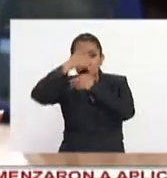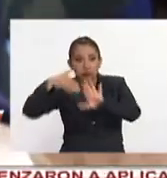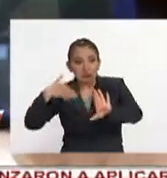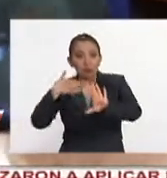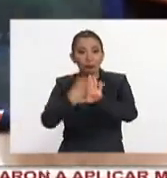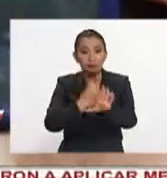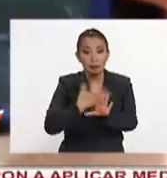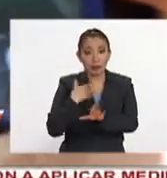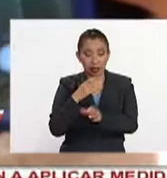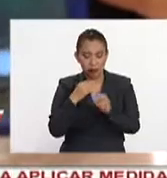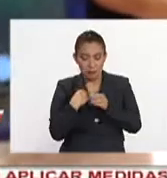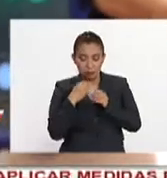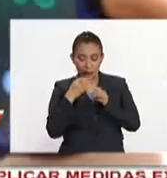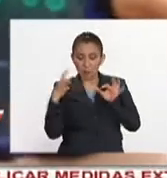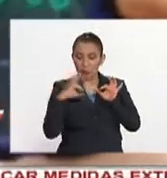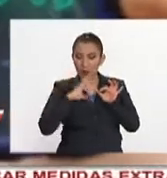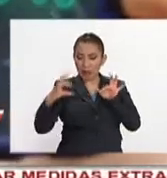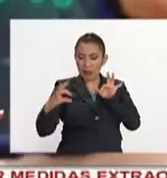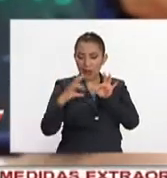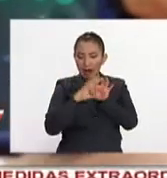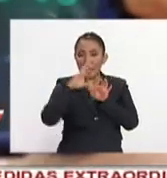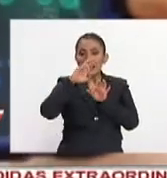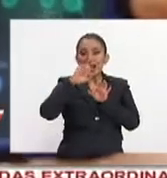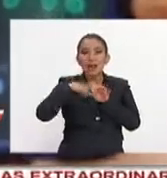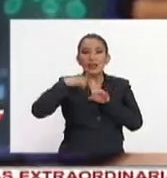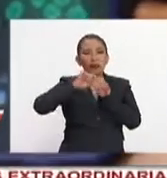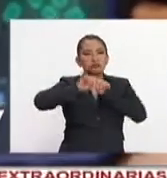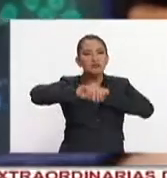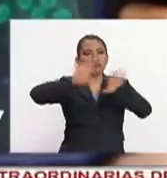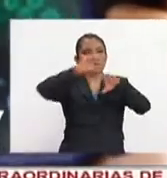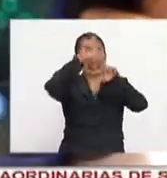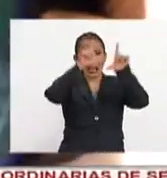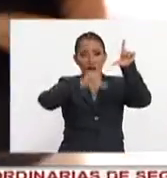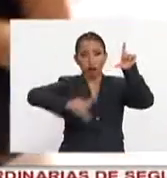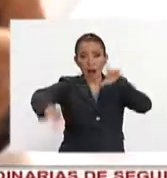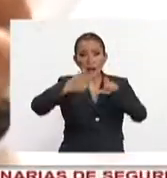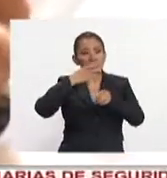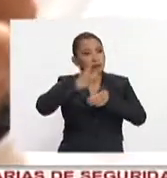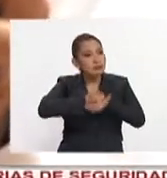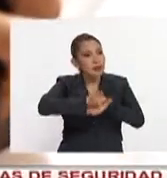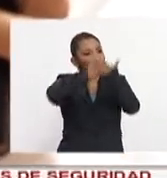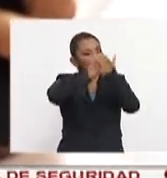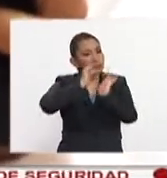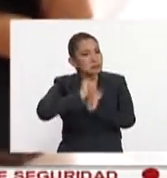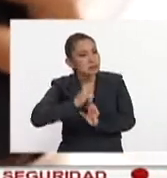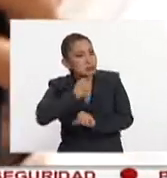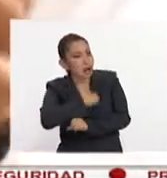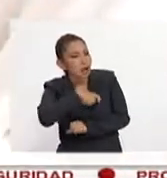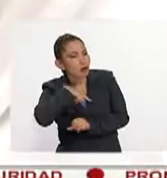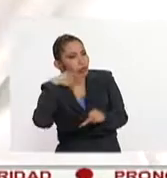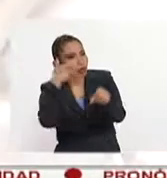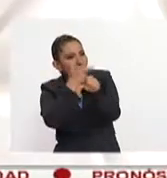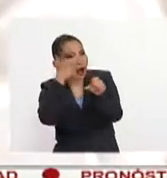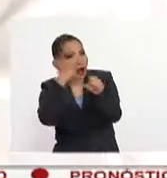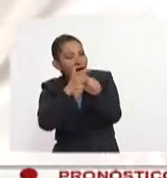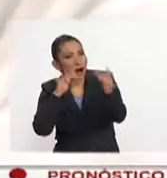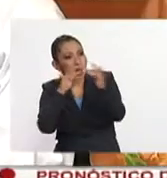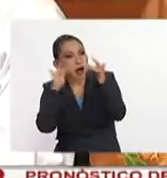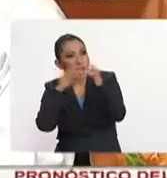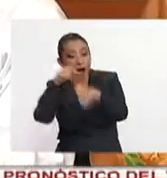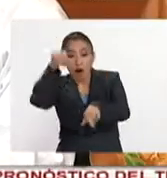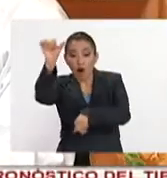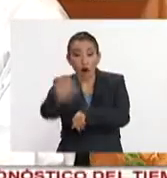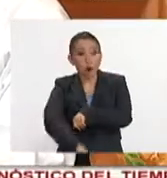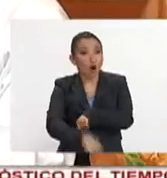El lector podría conectarse a una red nacional de monitoreo molecular y permitir a las autoridades sanitarias conectar en